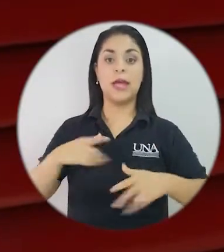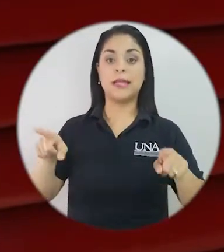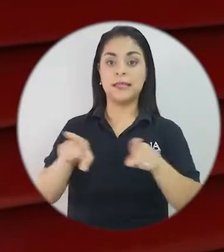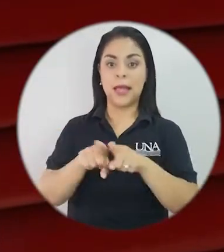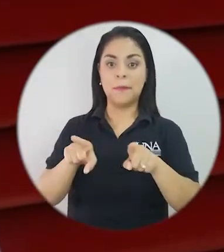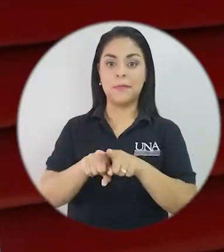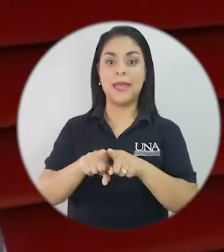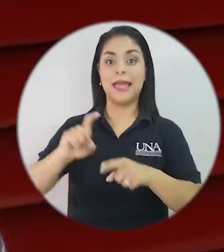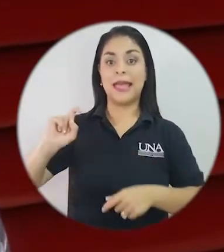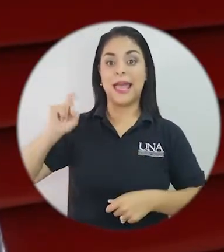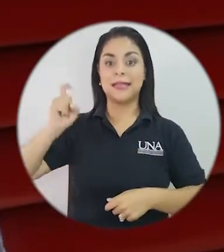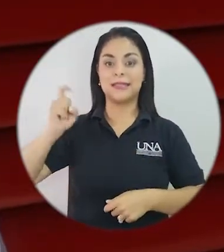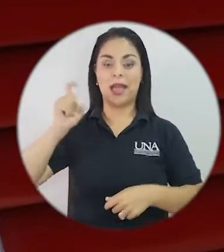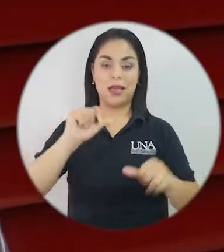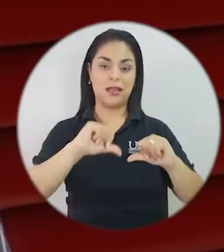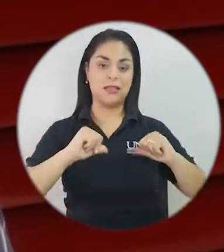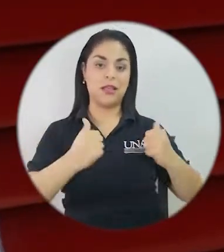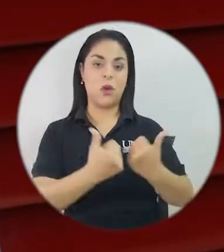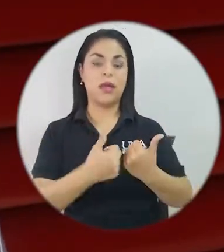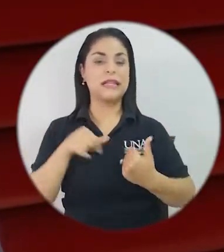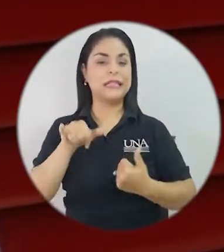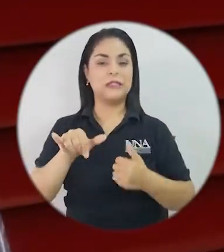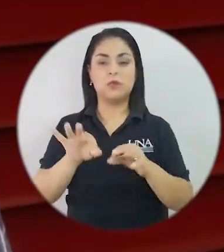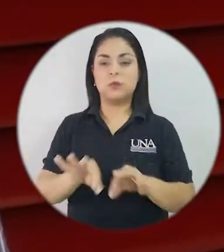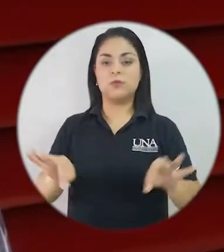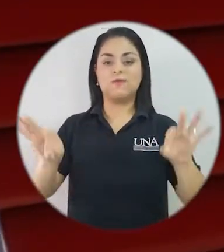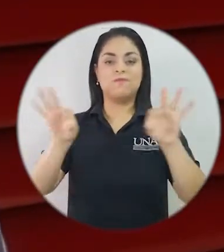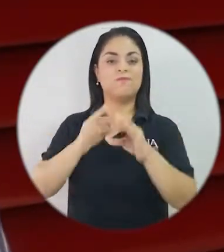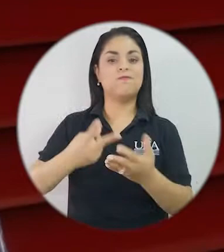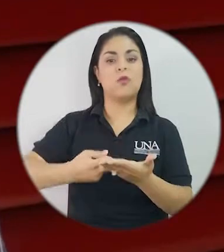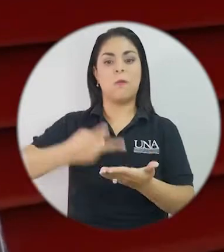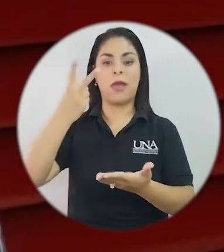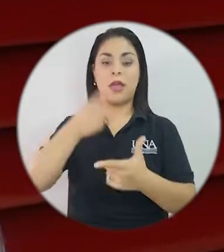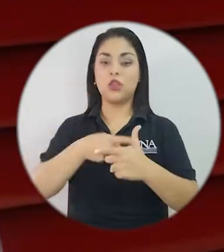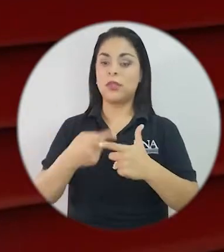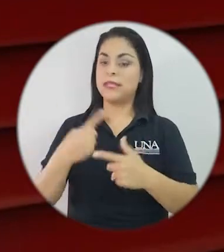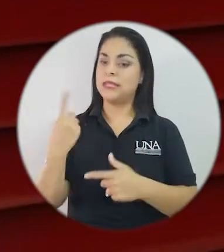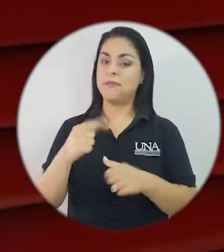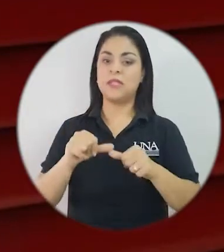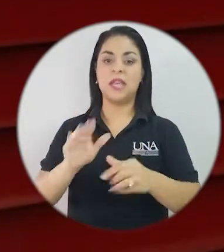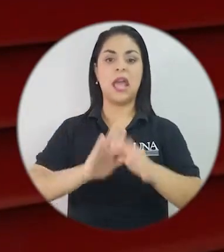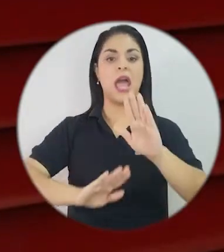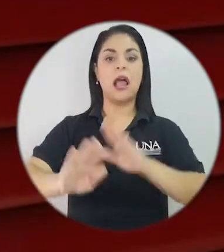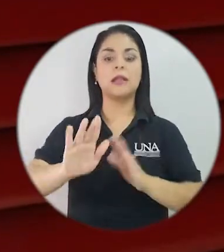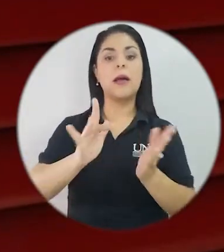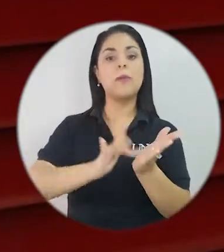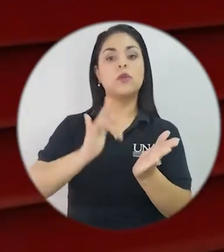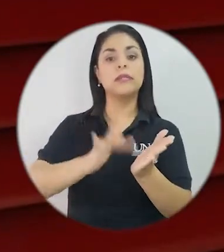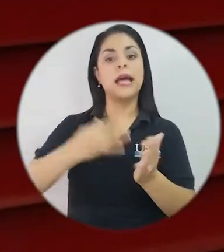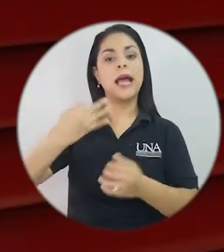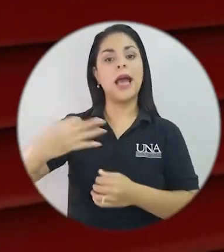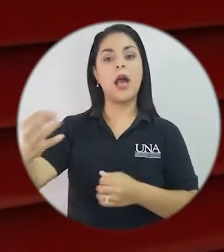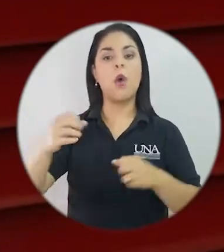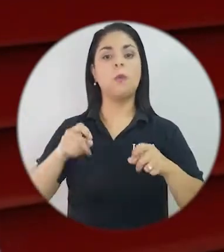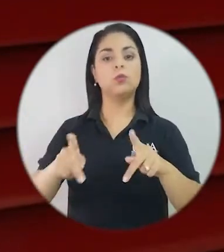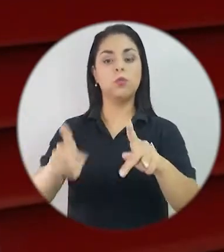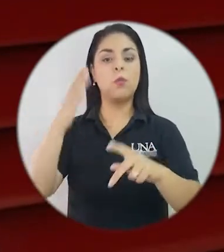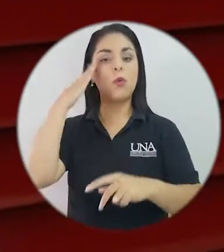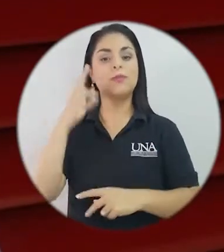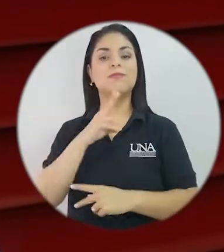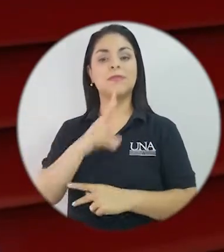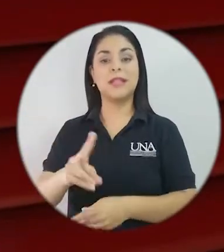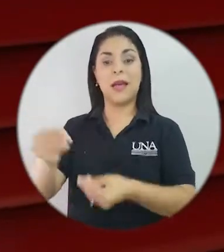también además lo que está extra de las aulas, que es algo súper, súper importante y súper valioso. Entonces siempre seguir adelante y aprovechar cada oportunidad,